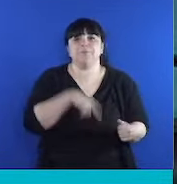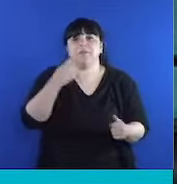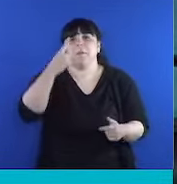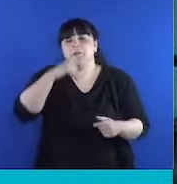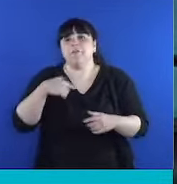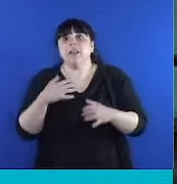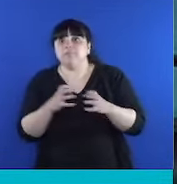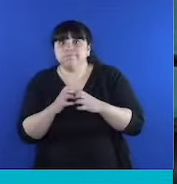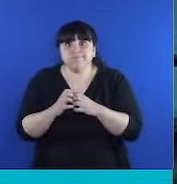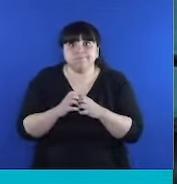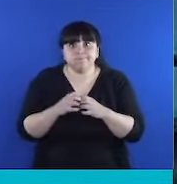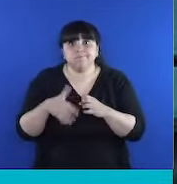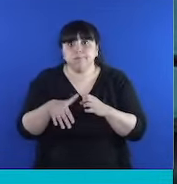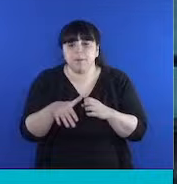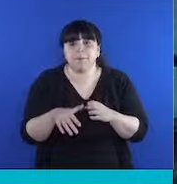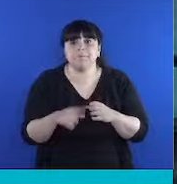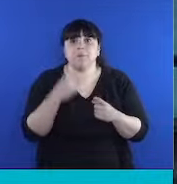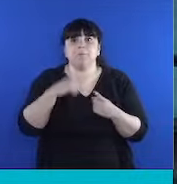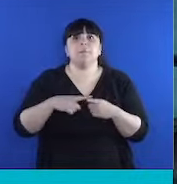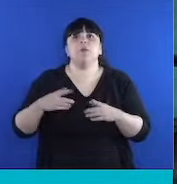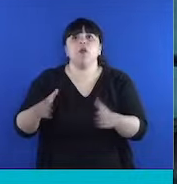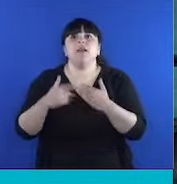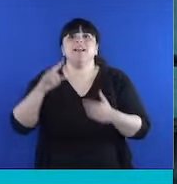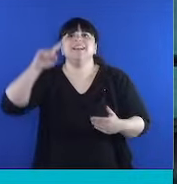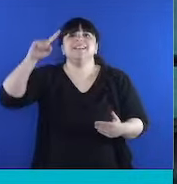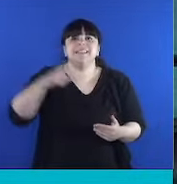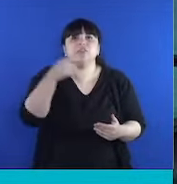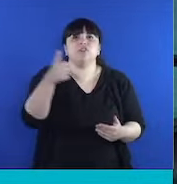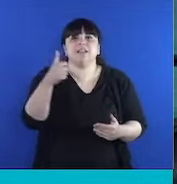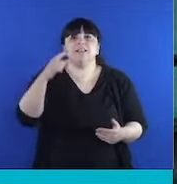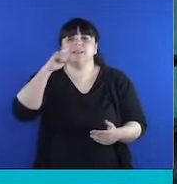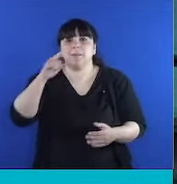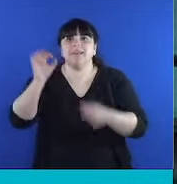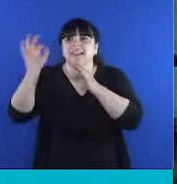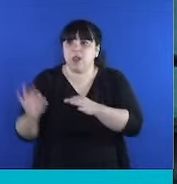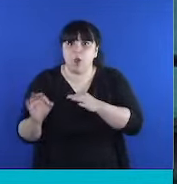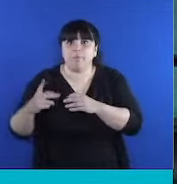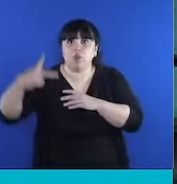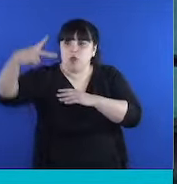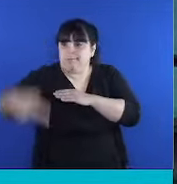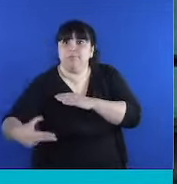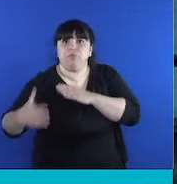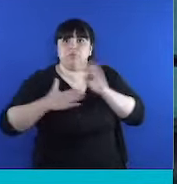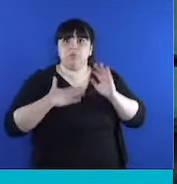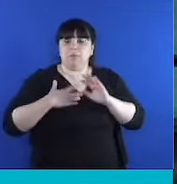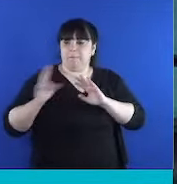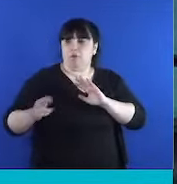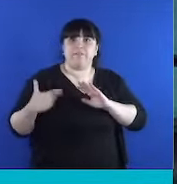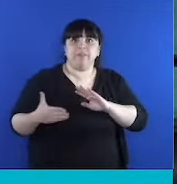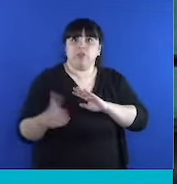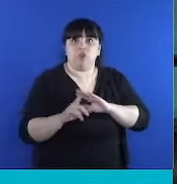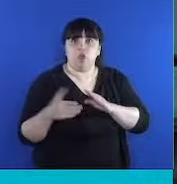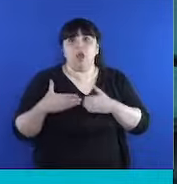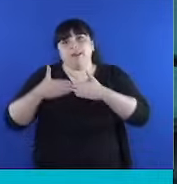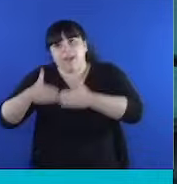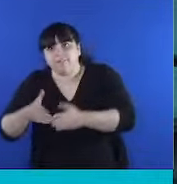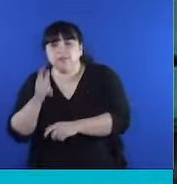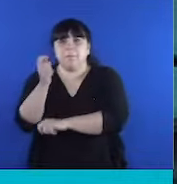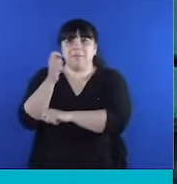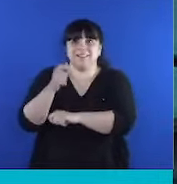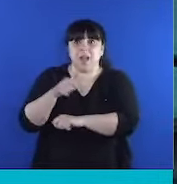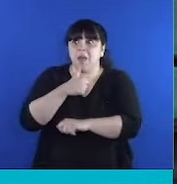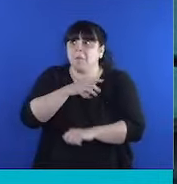de comisión. Primero una restricción de 166.000 kilómetros cuadrados para la navegación y para la pesca. En nuestro